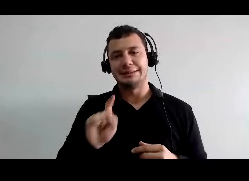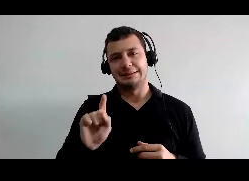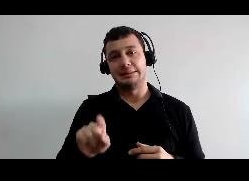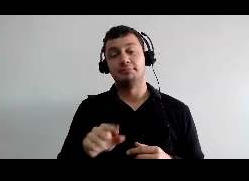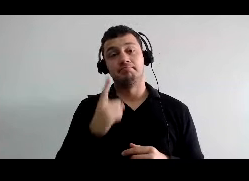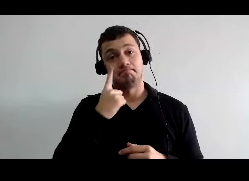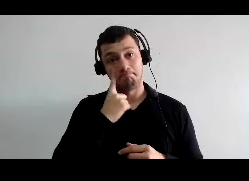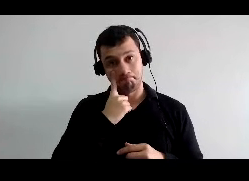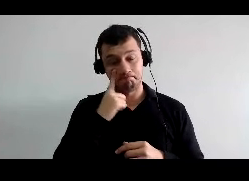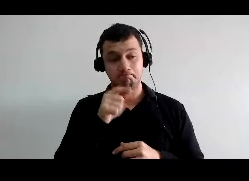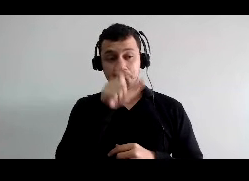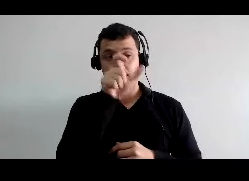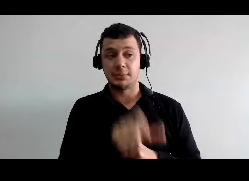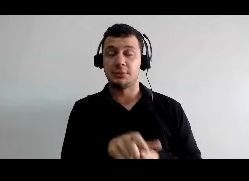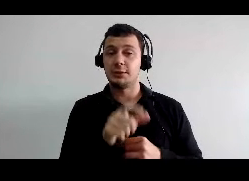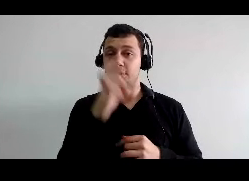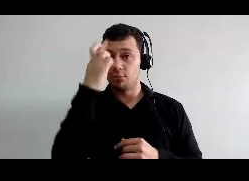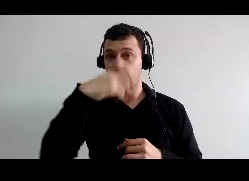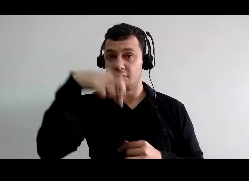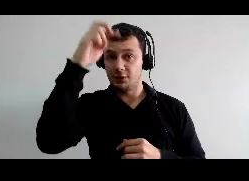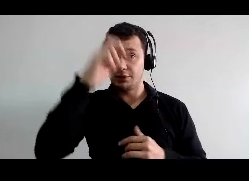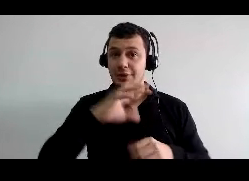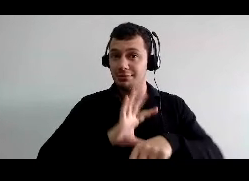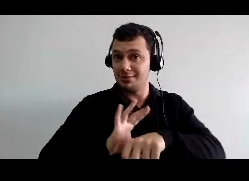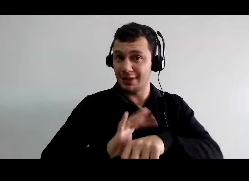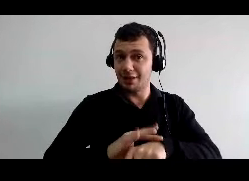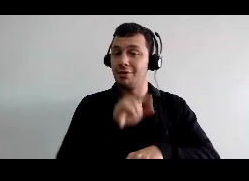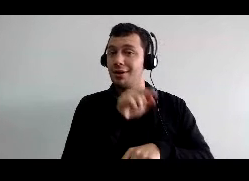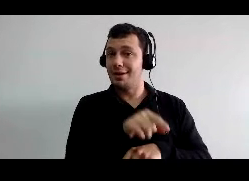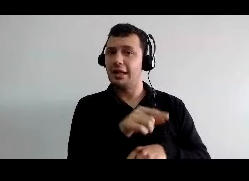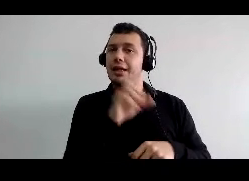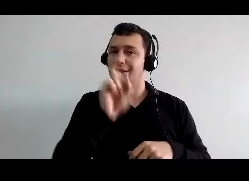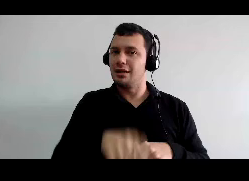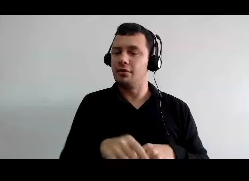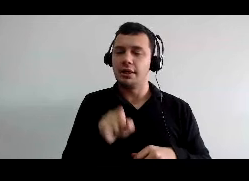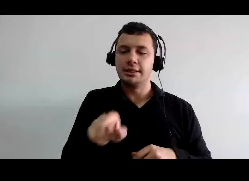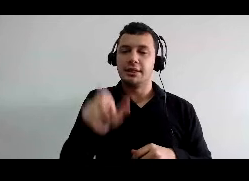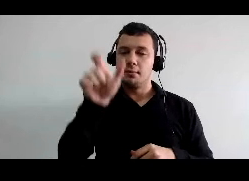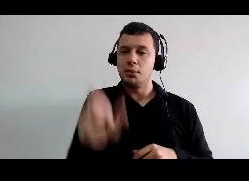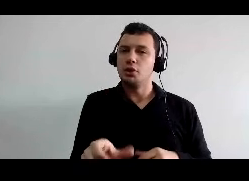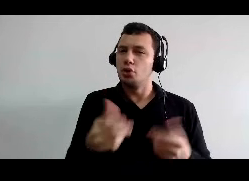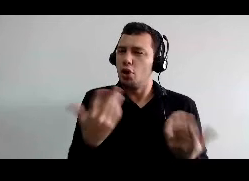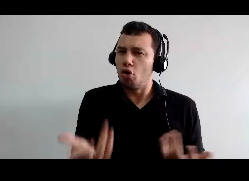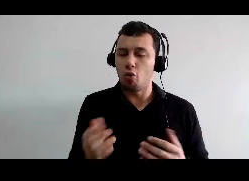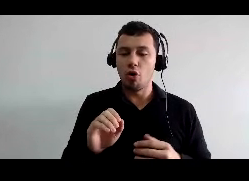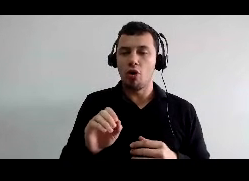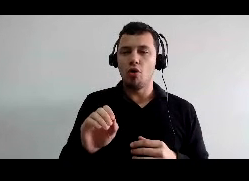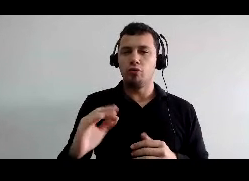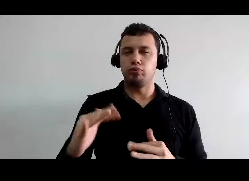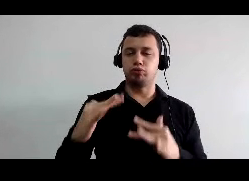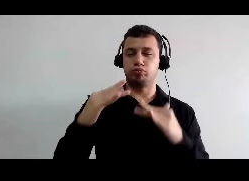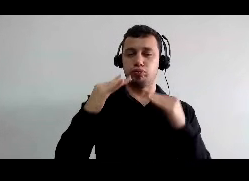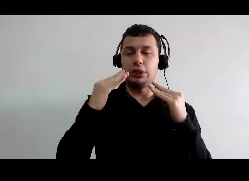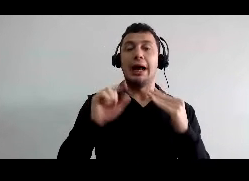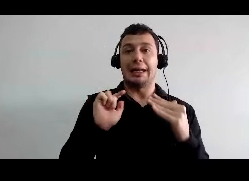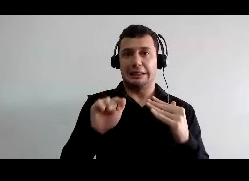de la salud sí tenga claro y contextualice en qué momento ese paciente le puede generar un aerosol.